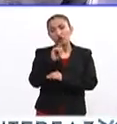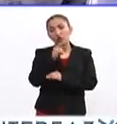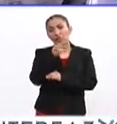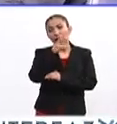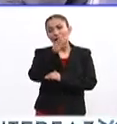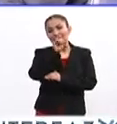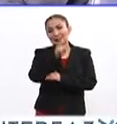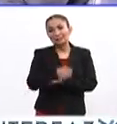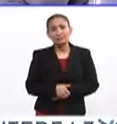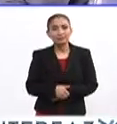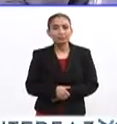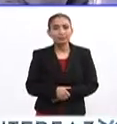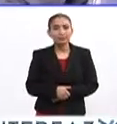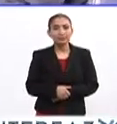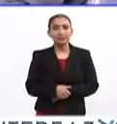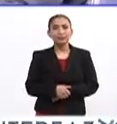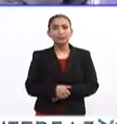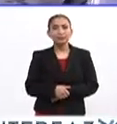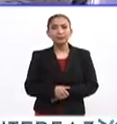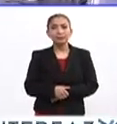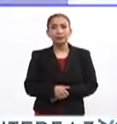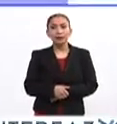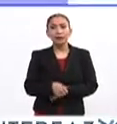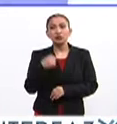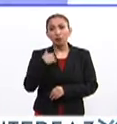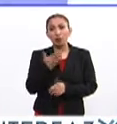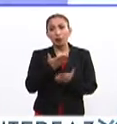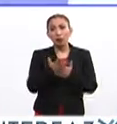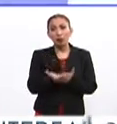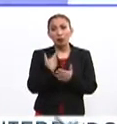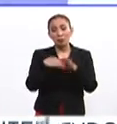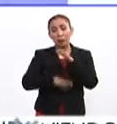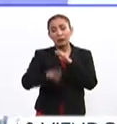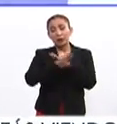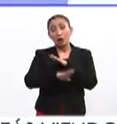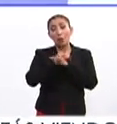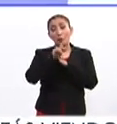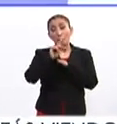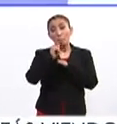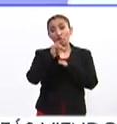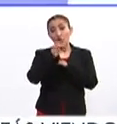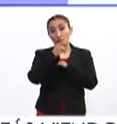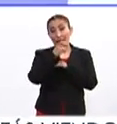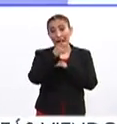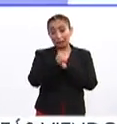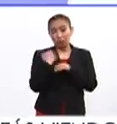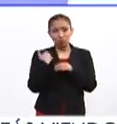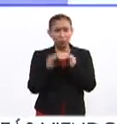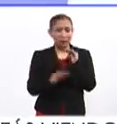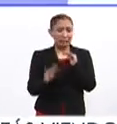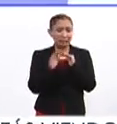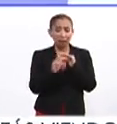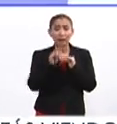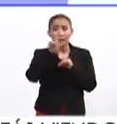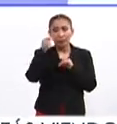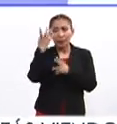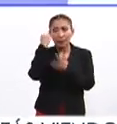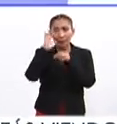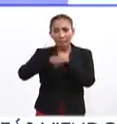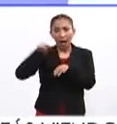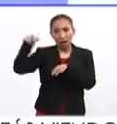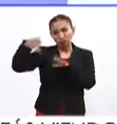caso fue portugués. Me fui con un básico de portugués, para ser sincera. Lo demás lo aprendí